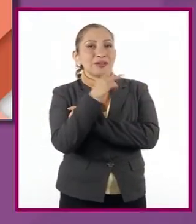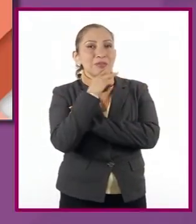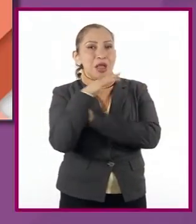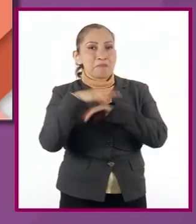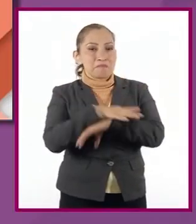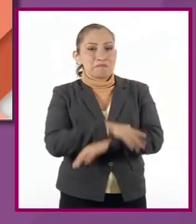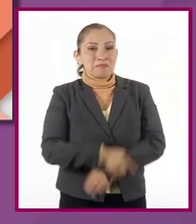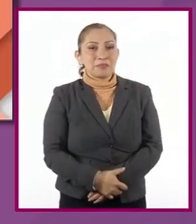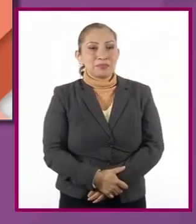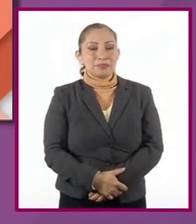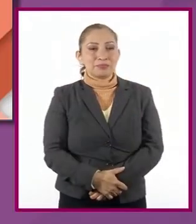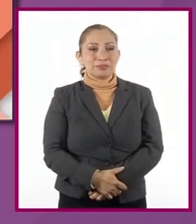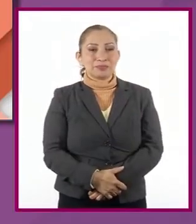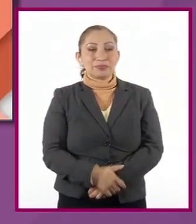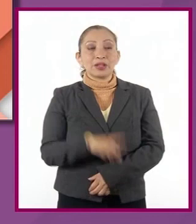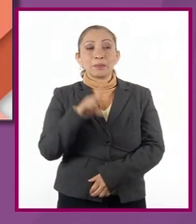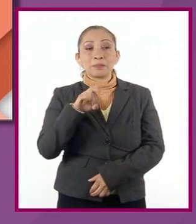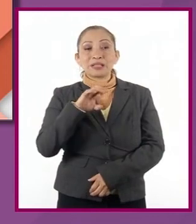oraciones.